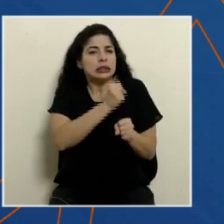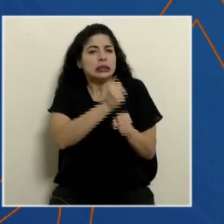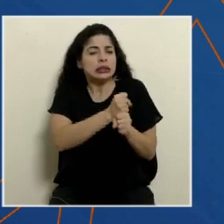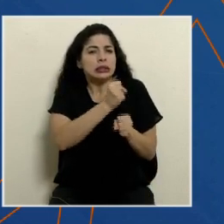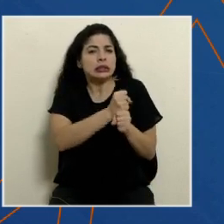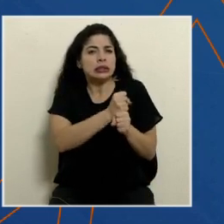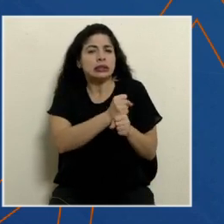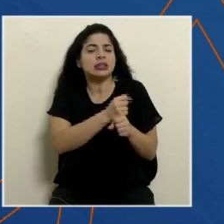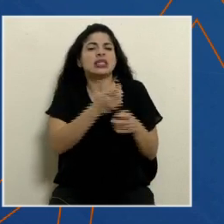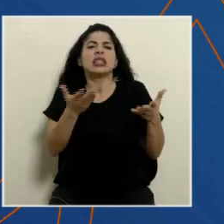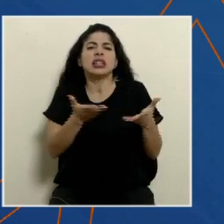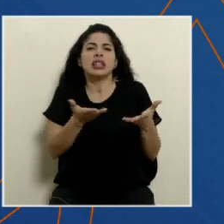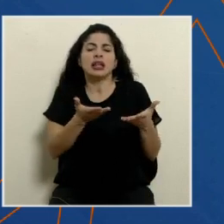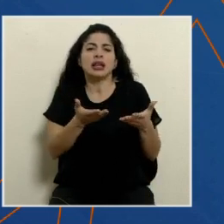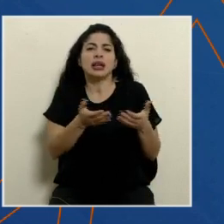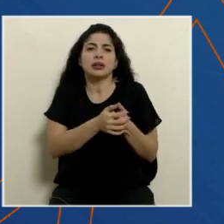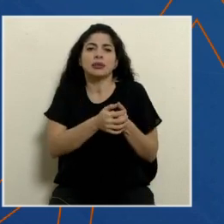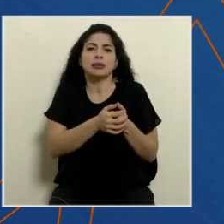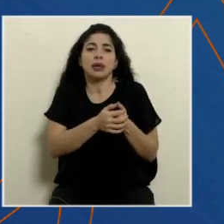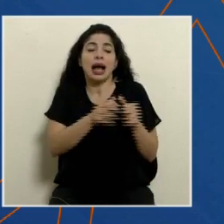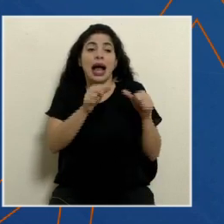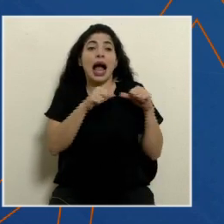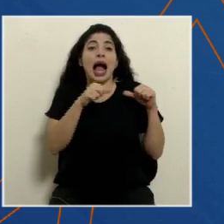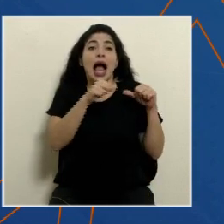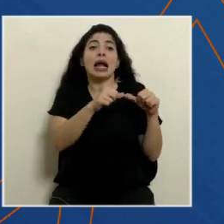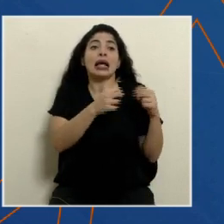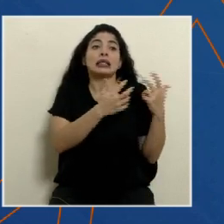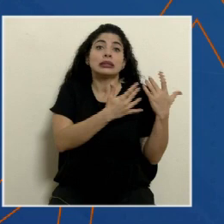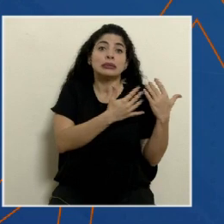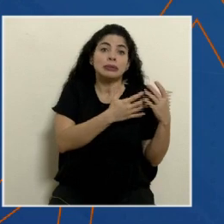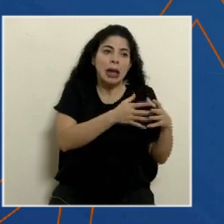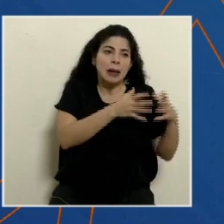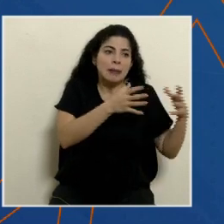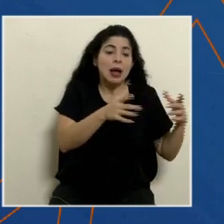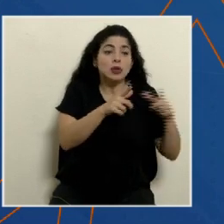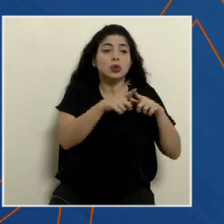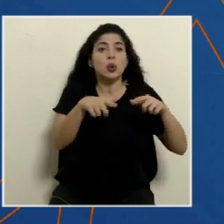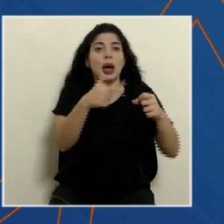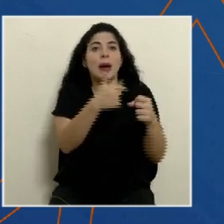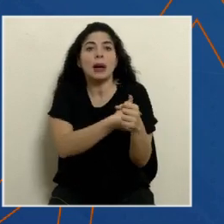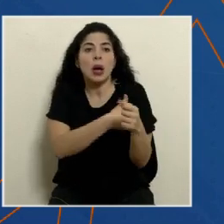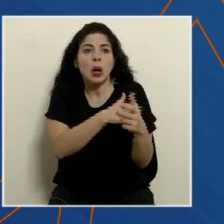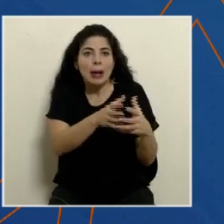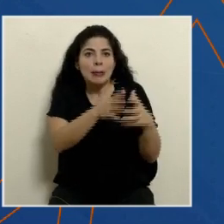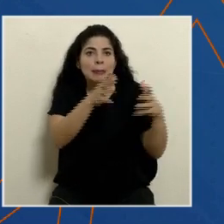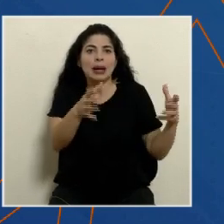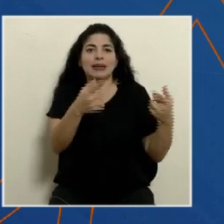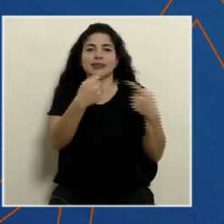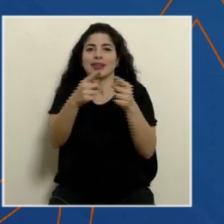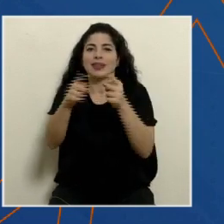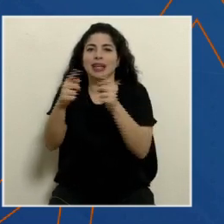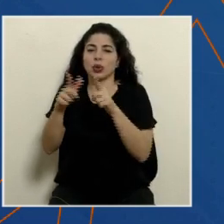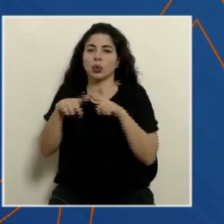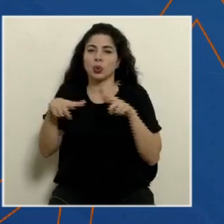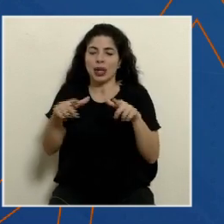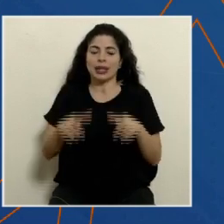ampliación de áreas de espera, sitios de vacunación en diferentes